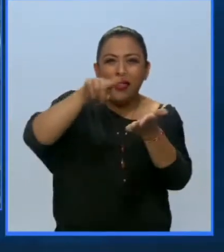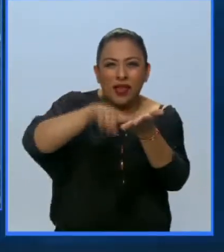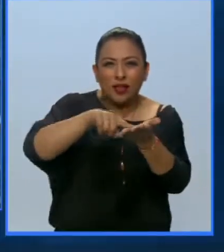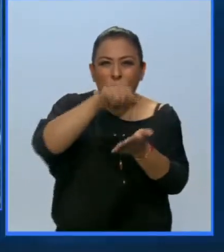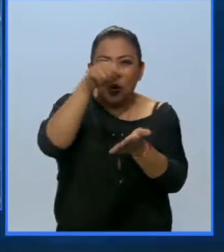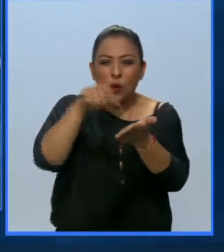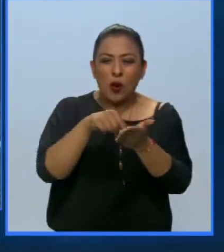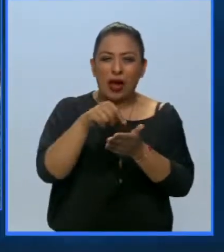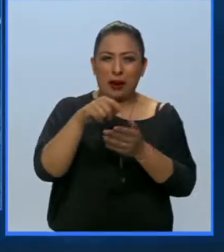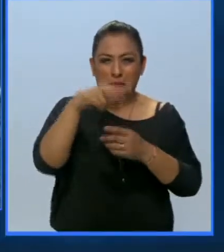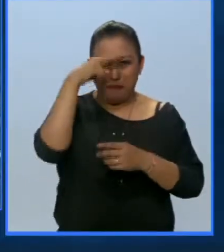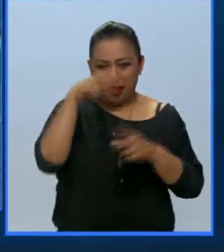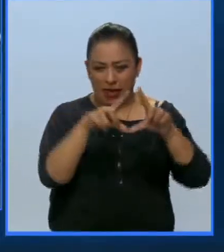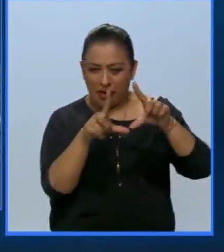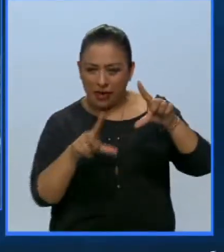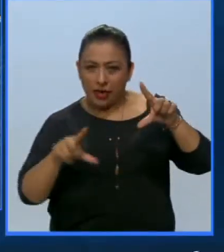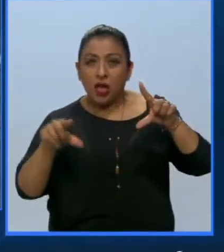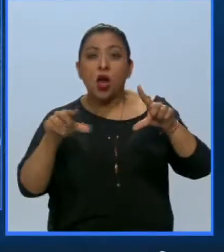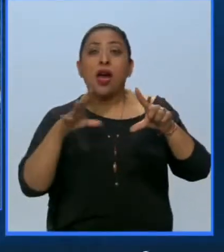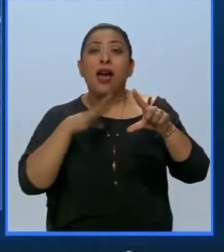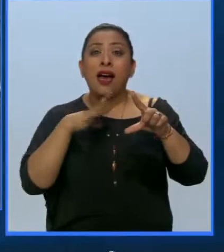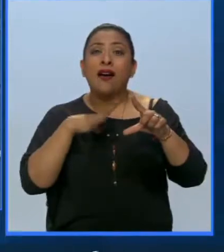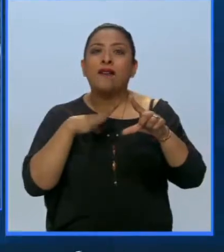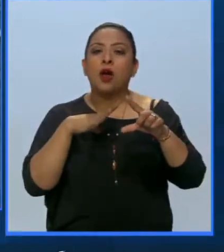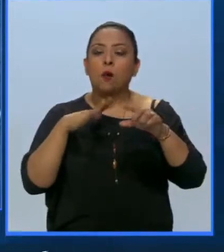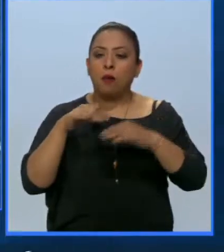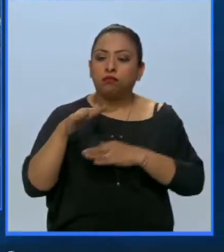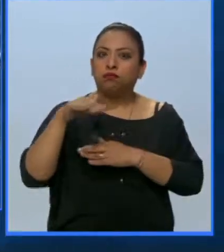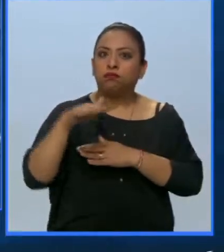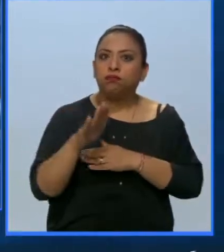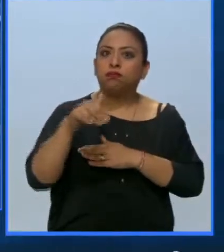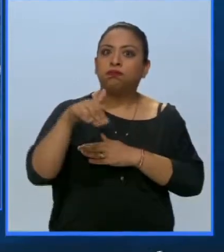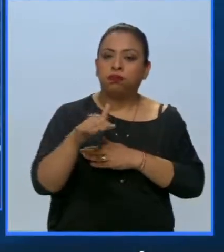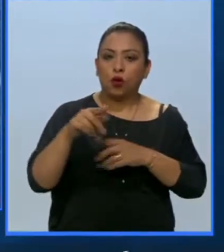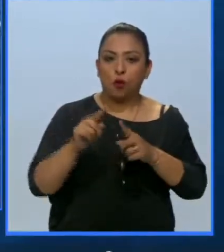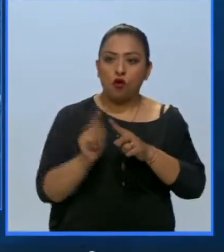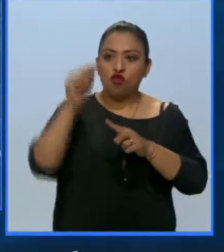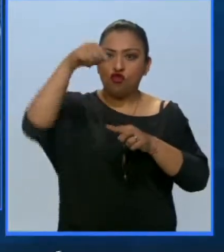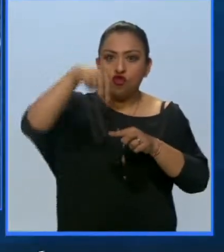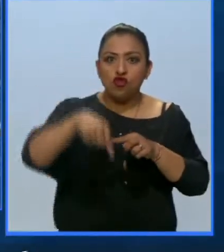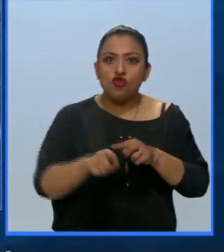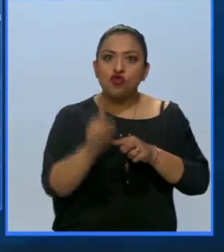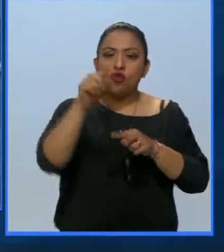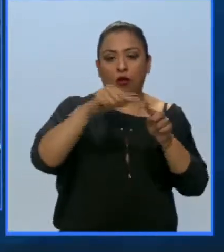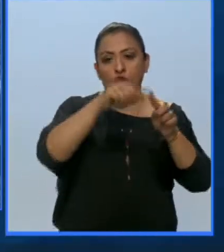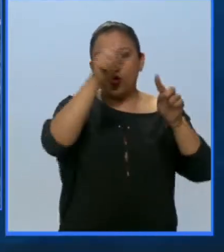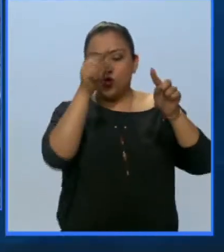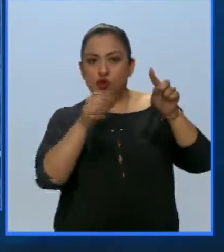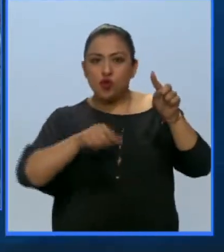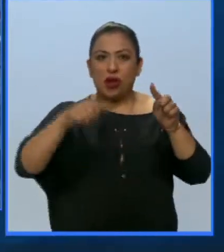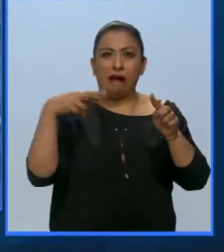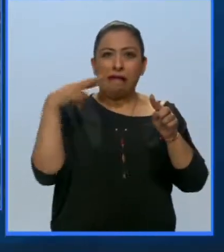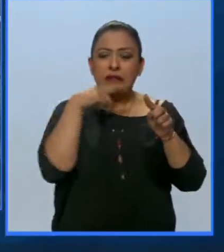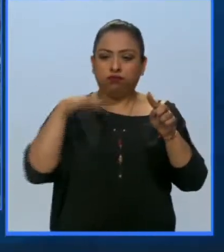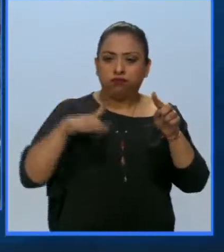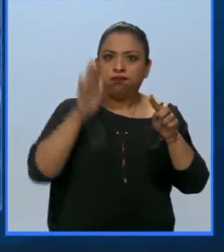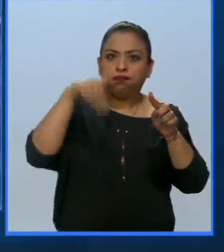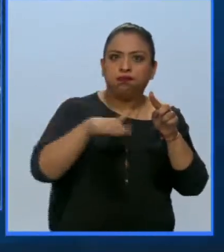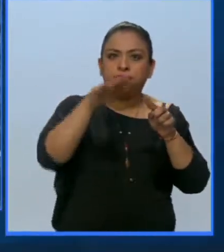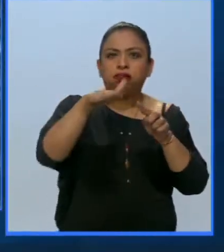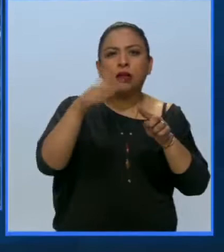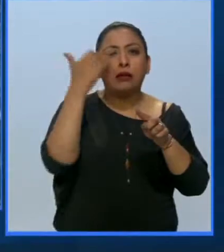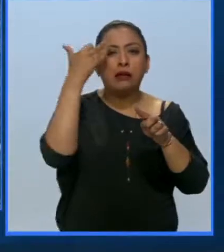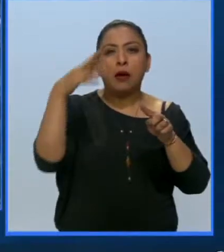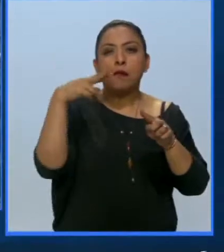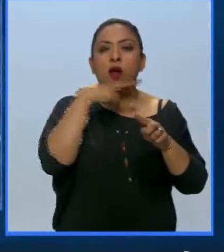de México estaba enriquecido de altas frecuencias, es decir, las amplitudes de las ondas con oscilaciones rápidas de periodo